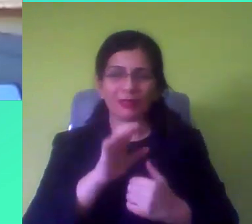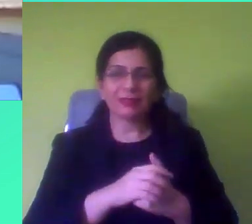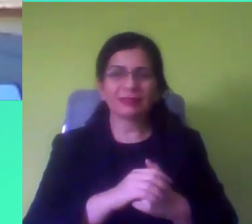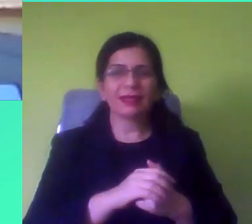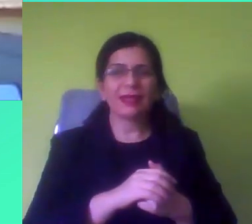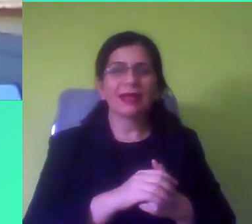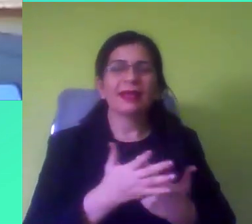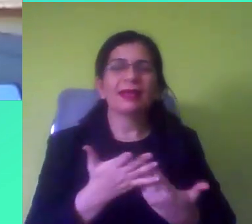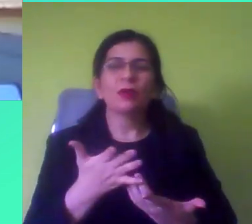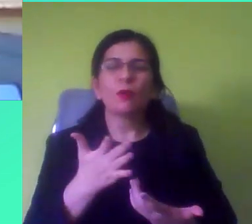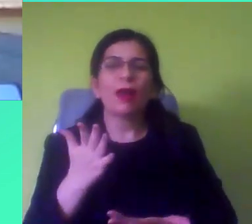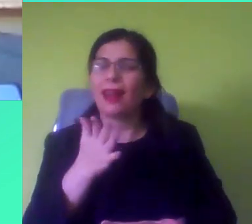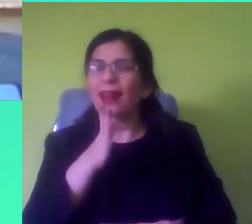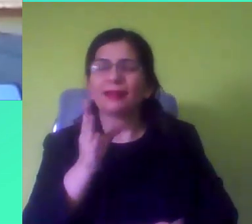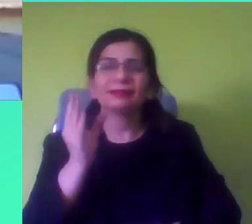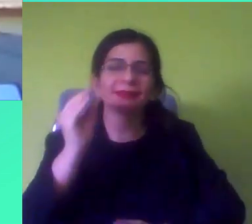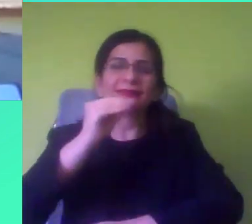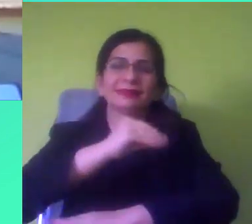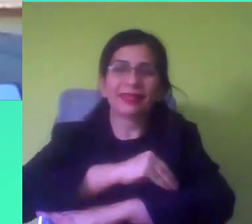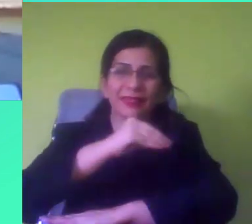incluye a los Andes de